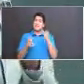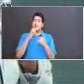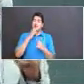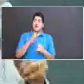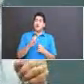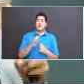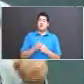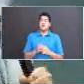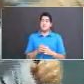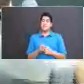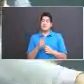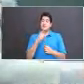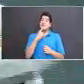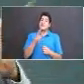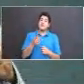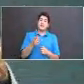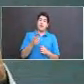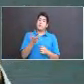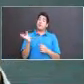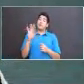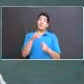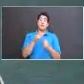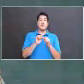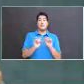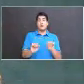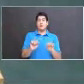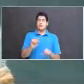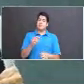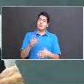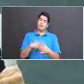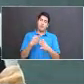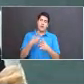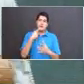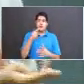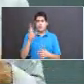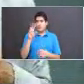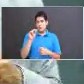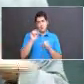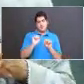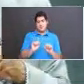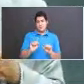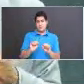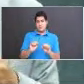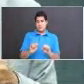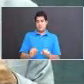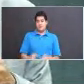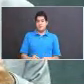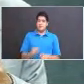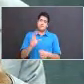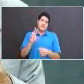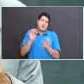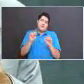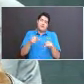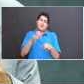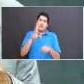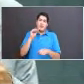pero al ratito se murió. Sí, pero cuando lo dijo no estaba muerto. Si hubiera estado muerto no hubiera podido hablar.